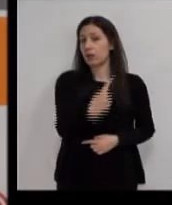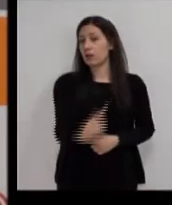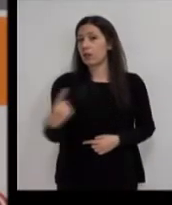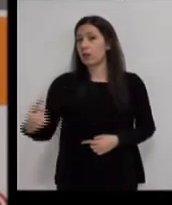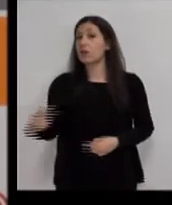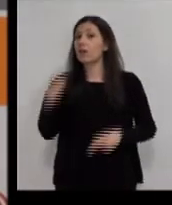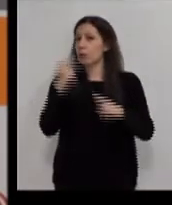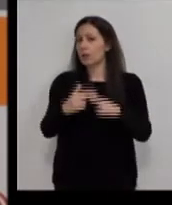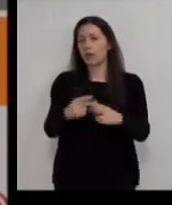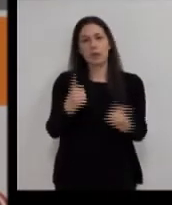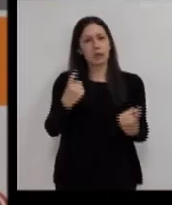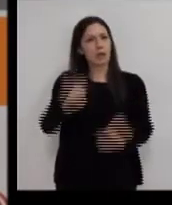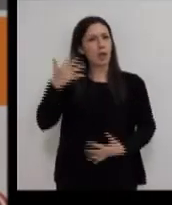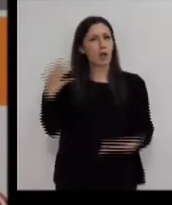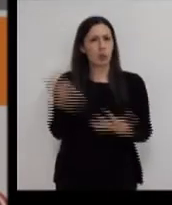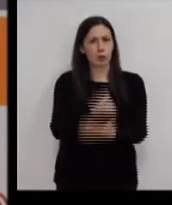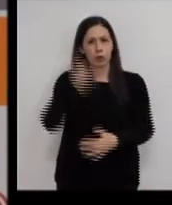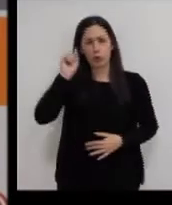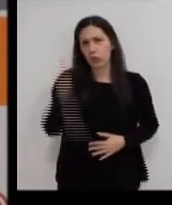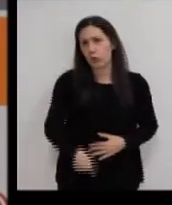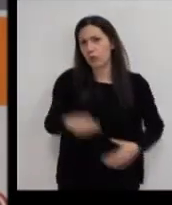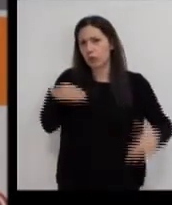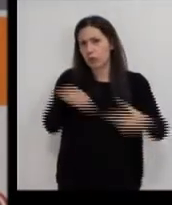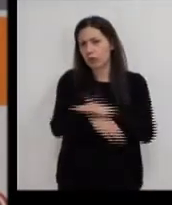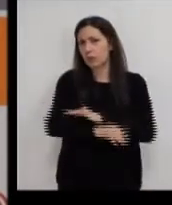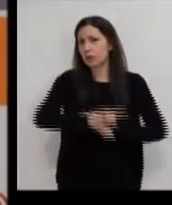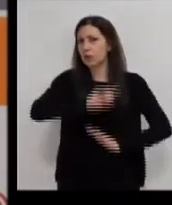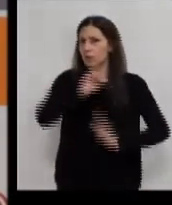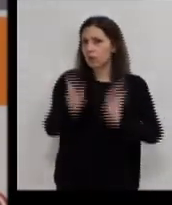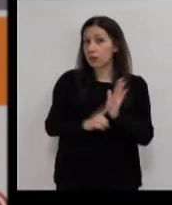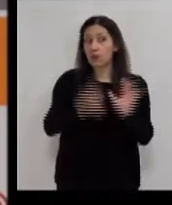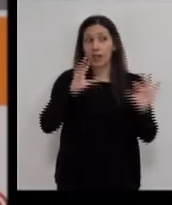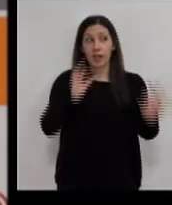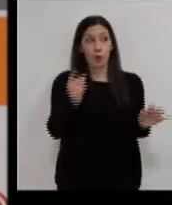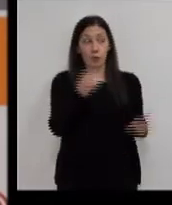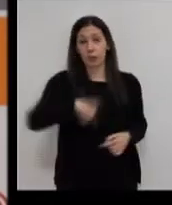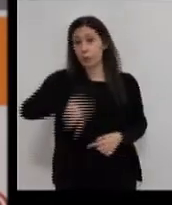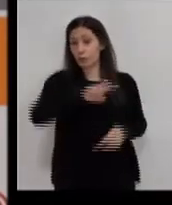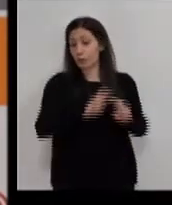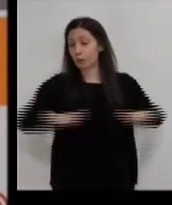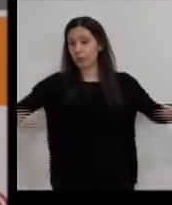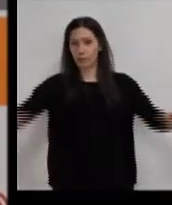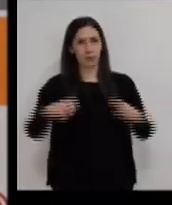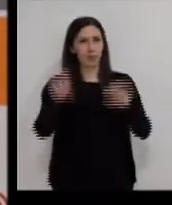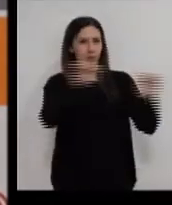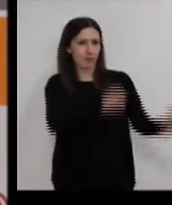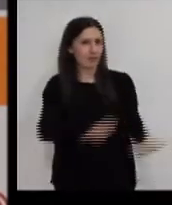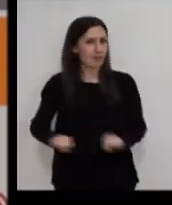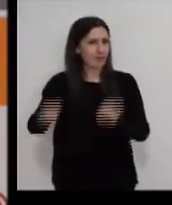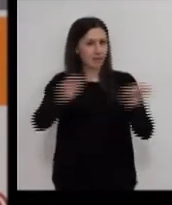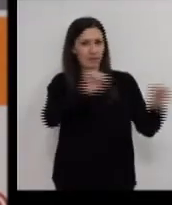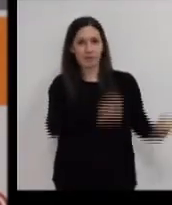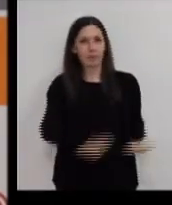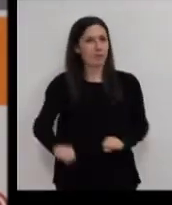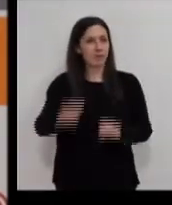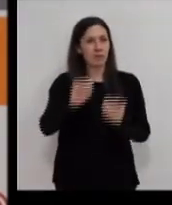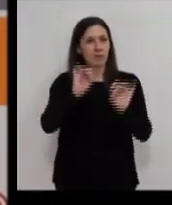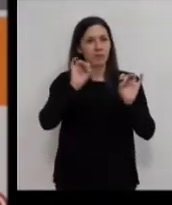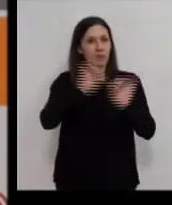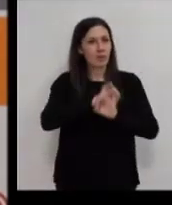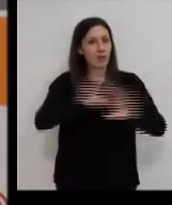los taxis, que la necesidad de que todos los taxis sean accesibles, y yo creo que todos los que estamos aquí